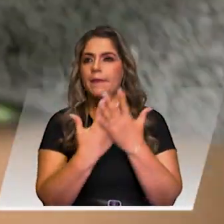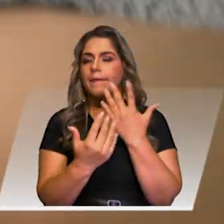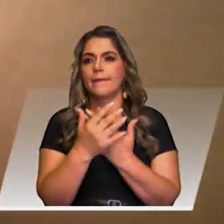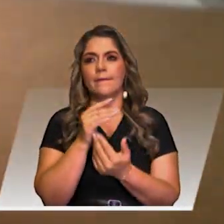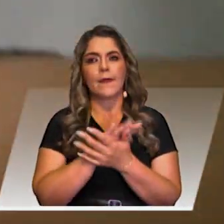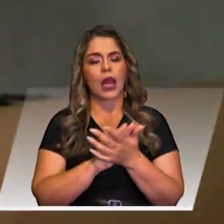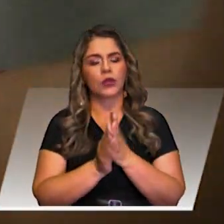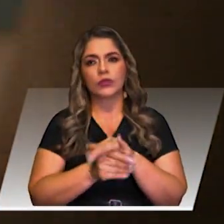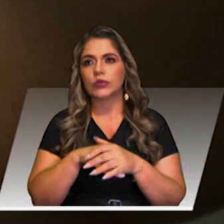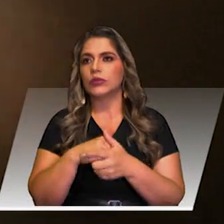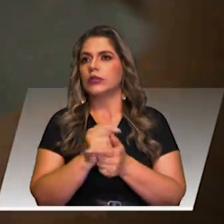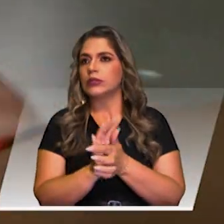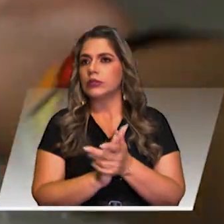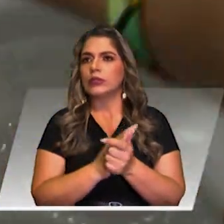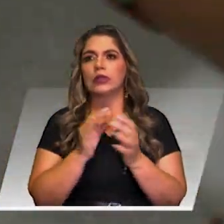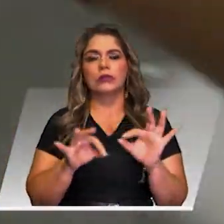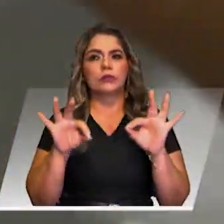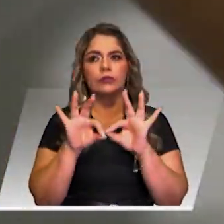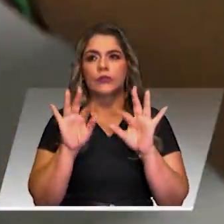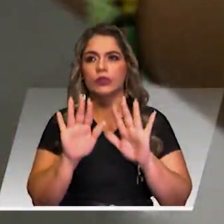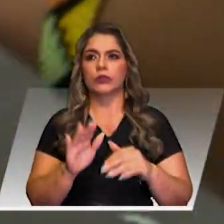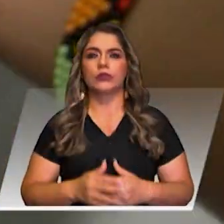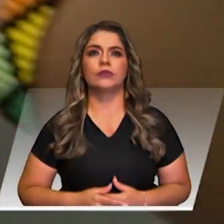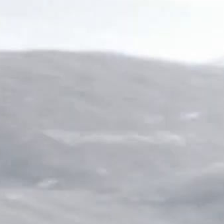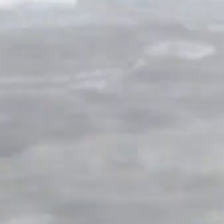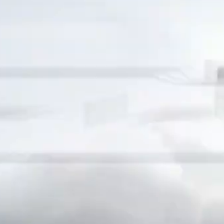disminuir la propagación del virus